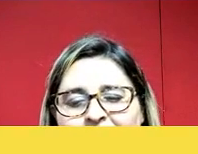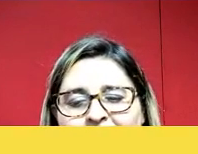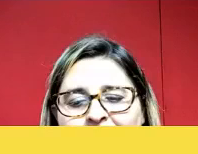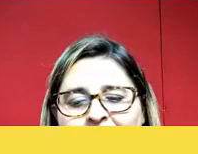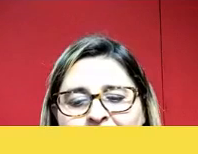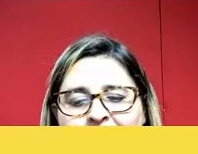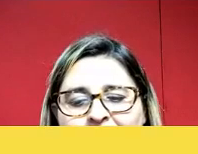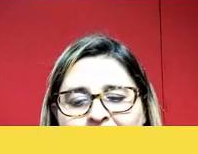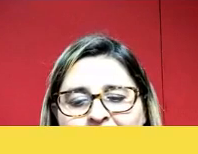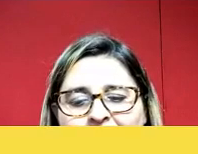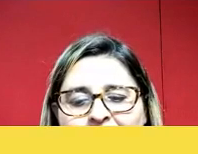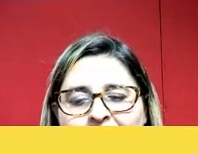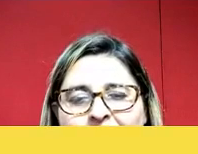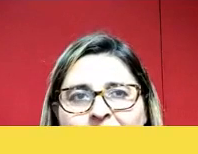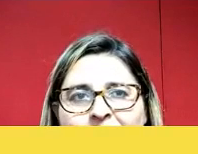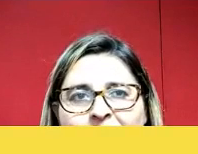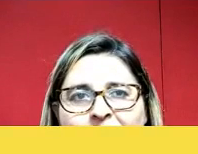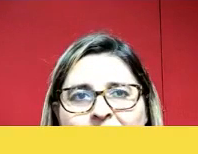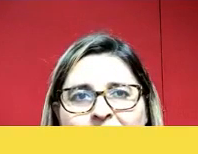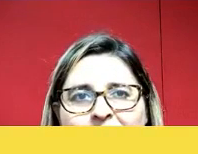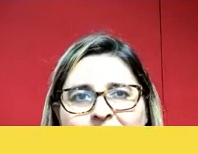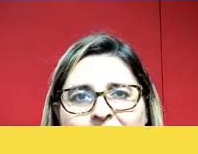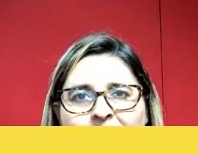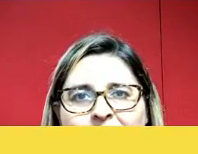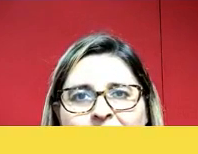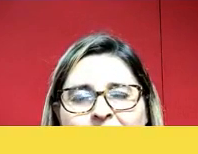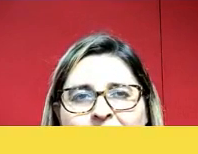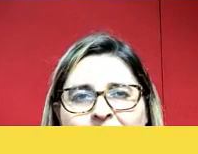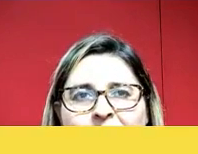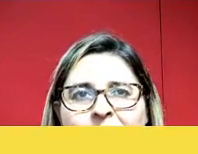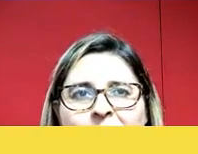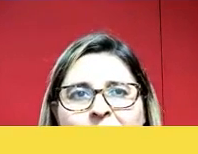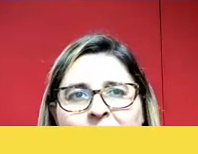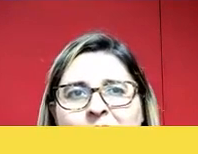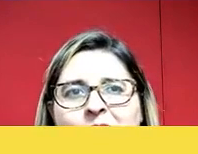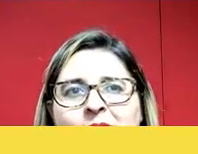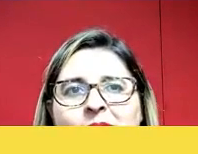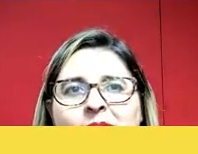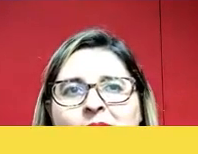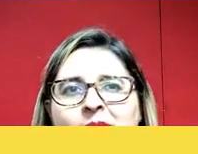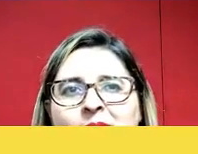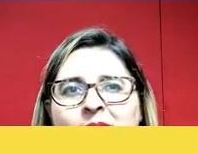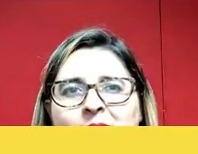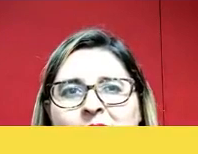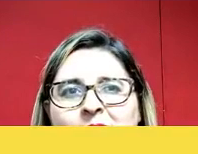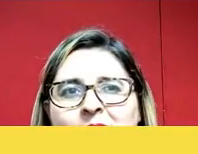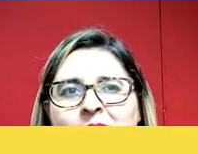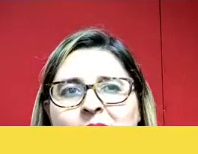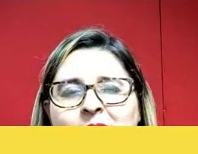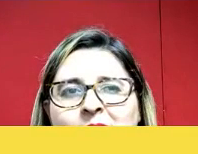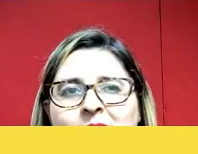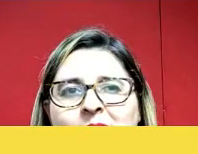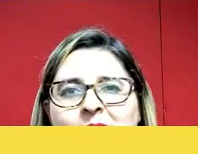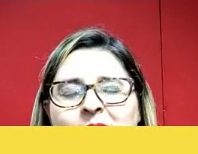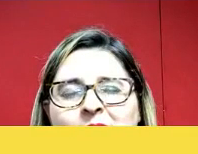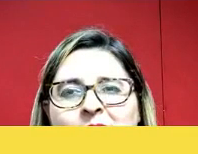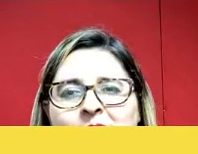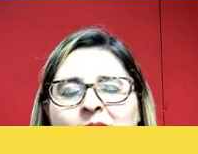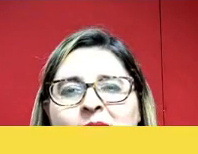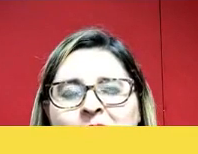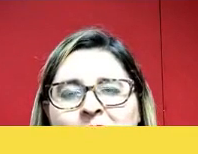unicelulares, muchísimos, millones y millones y millones de ellos, pájaros, peces, etc. En otros planetas debe de haber